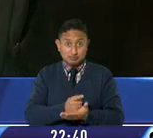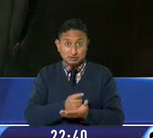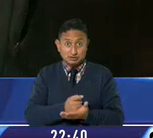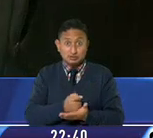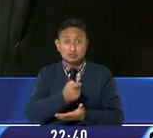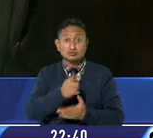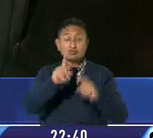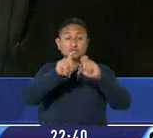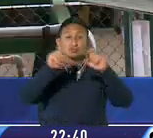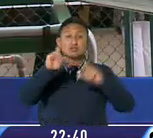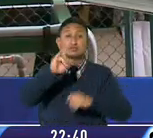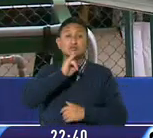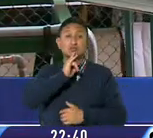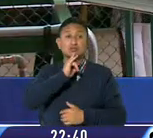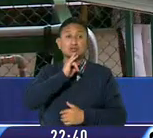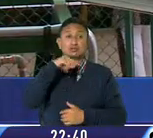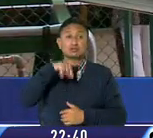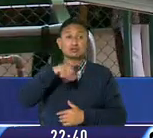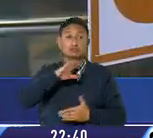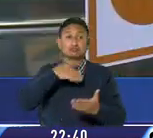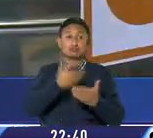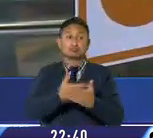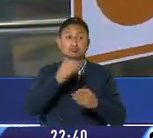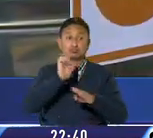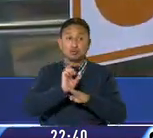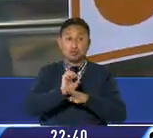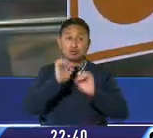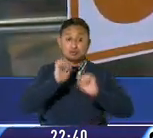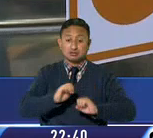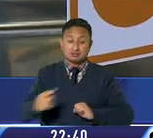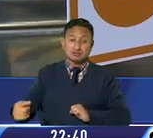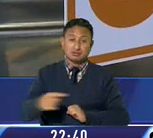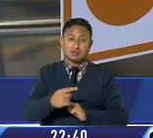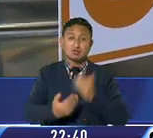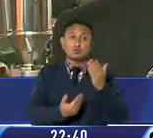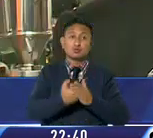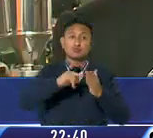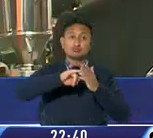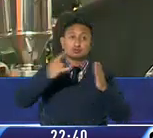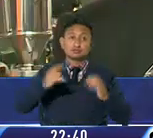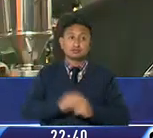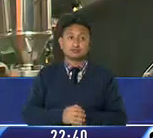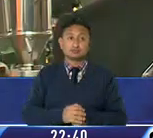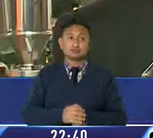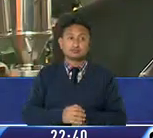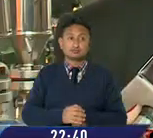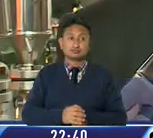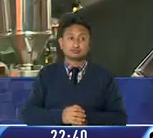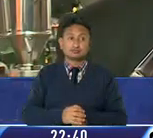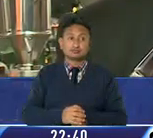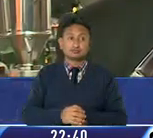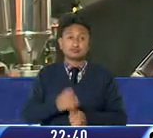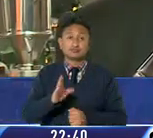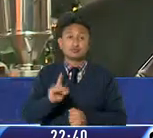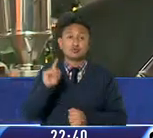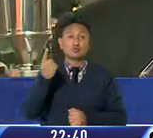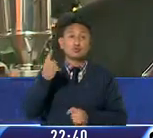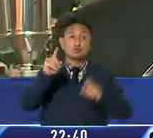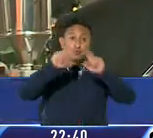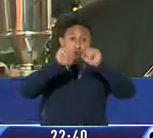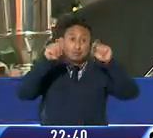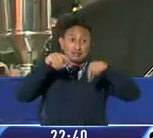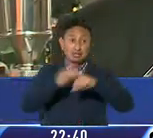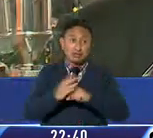empresa norteamericana que llegó al país a implementar esta tecnología. Nosotros somos la única empresa que puede reciclar esos plásticos y hacer